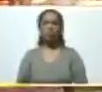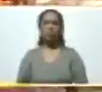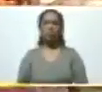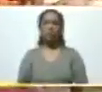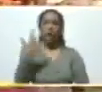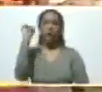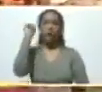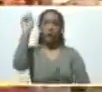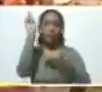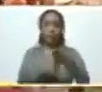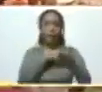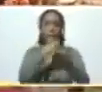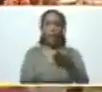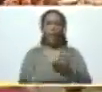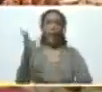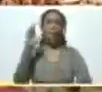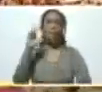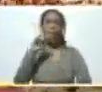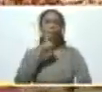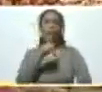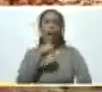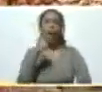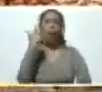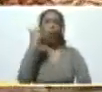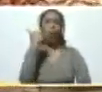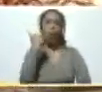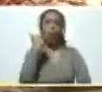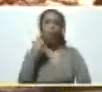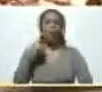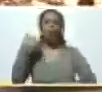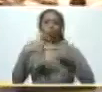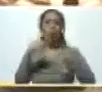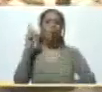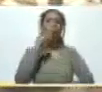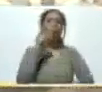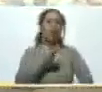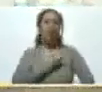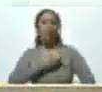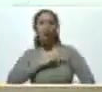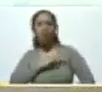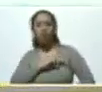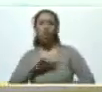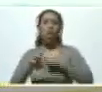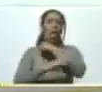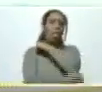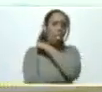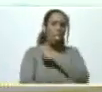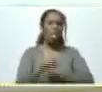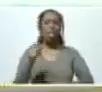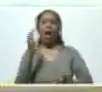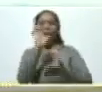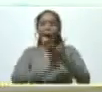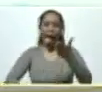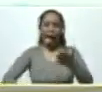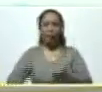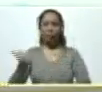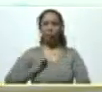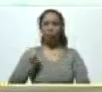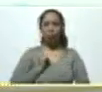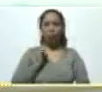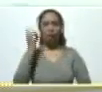Hay que acabar con los malamañosos. Corruptos, bandidos, mentirosos, demagogos, farsantes, aprovechadores,